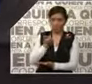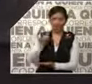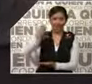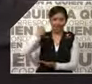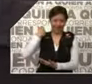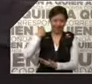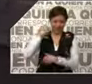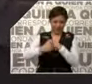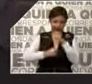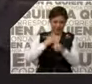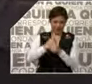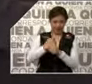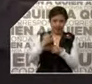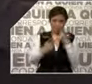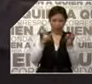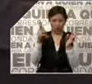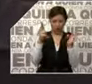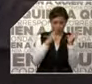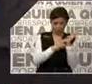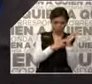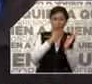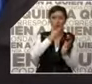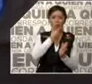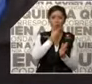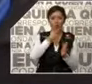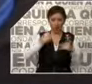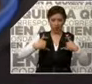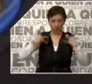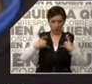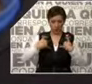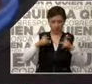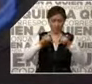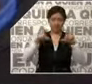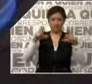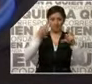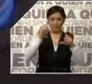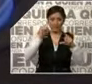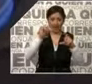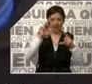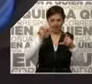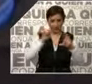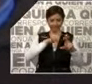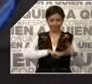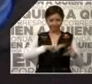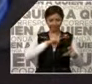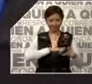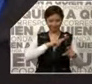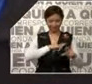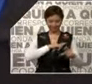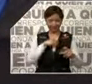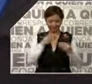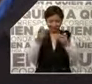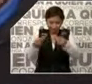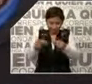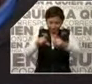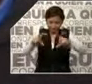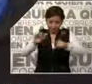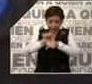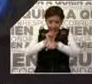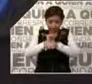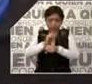suegro le prestó 2,000 pesos a un muchacho que iba a rentarme las placas. Bueno, quería que yo le rentara las placas. Entonces no se me